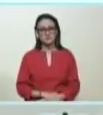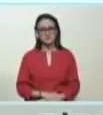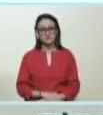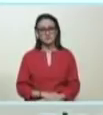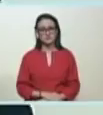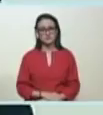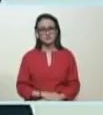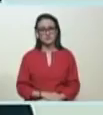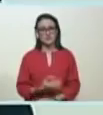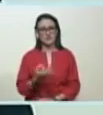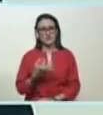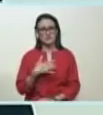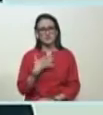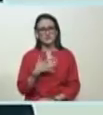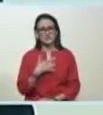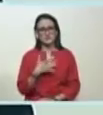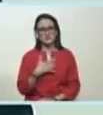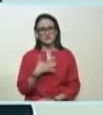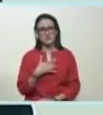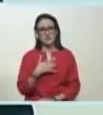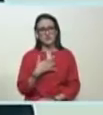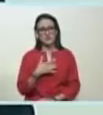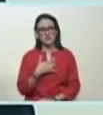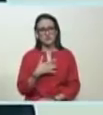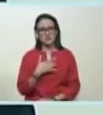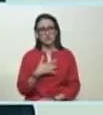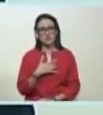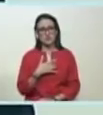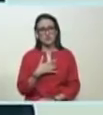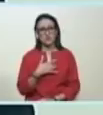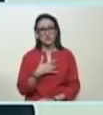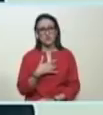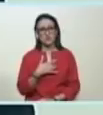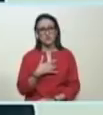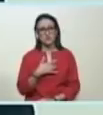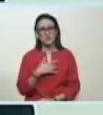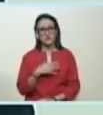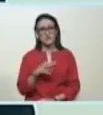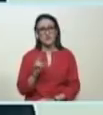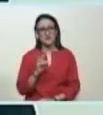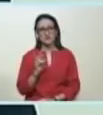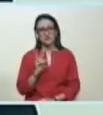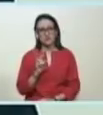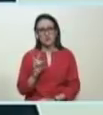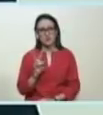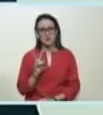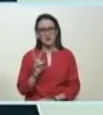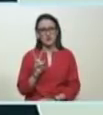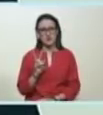yo siento que Venezuela es capaz de superar